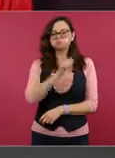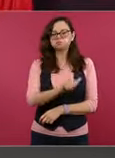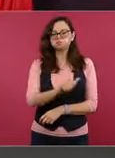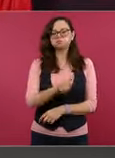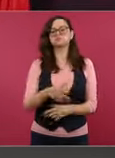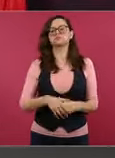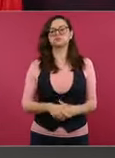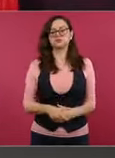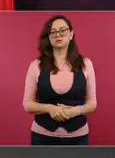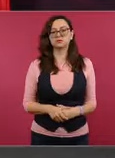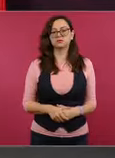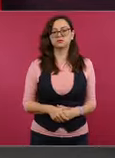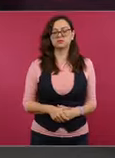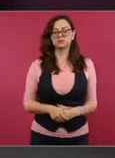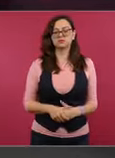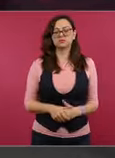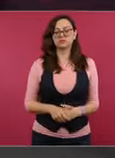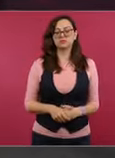difundiendo